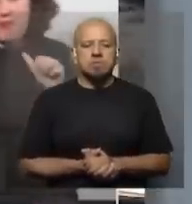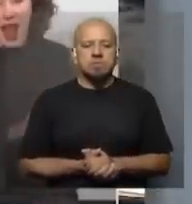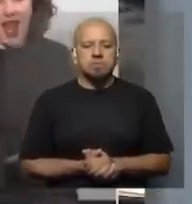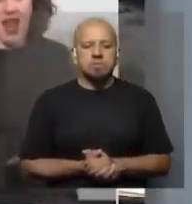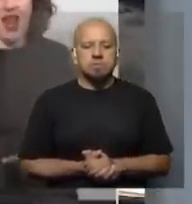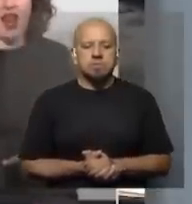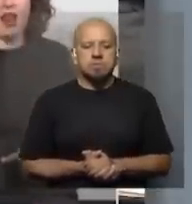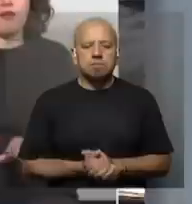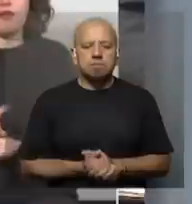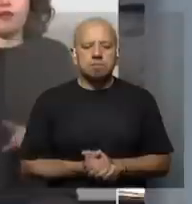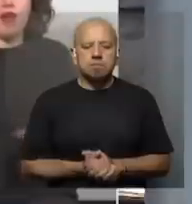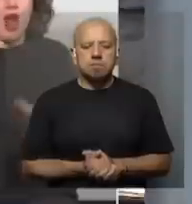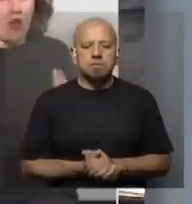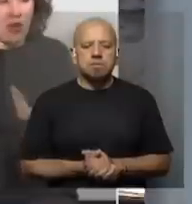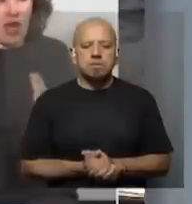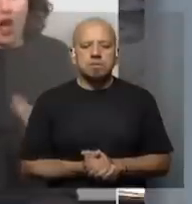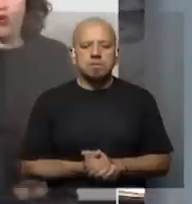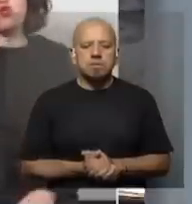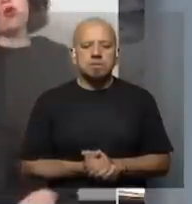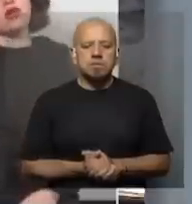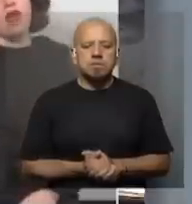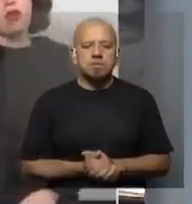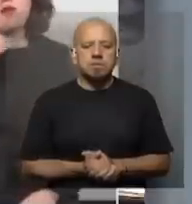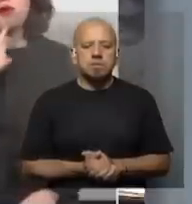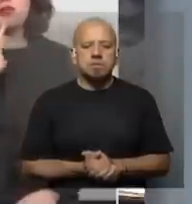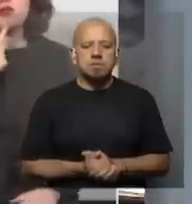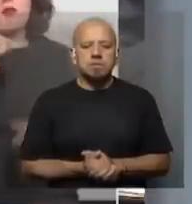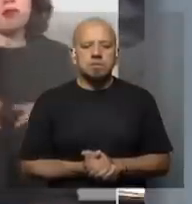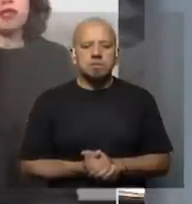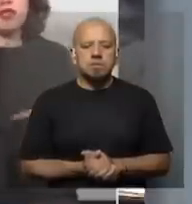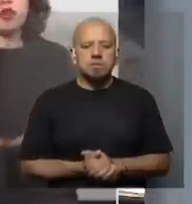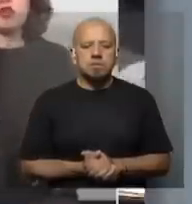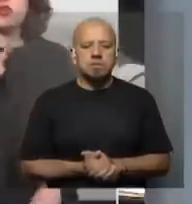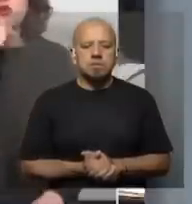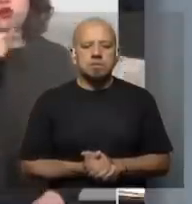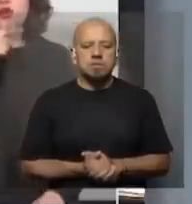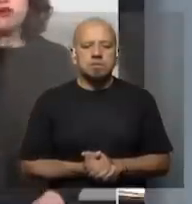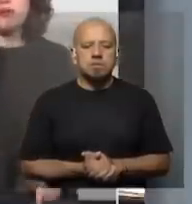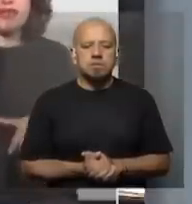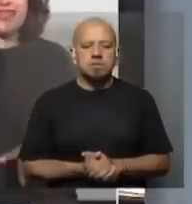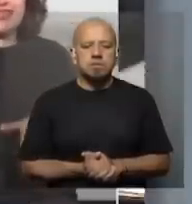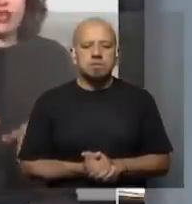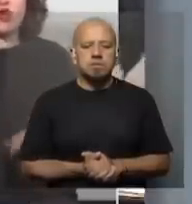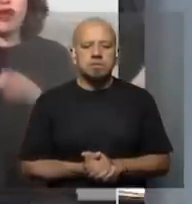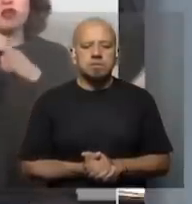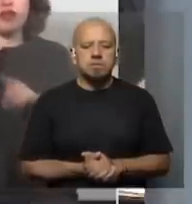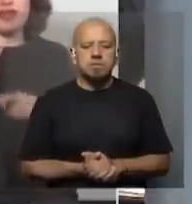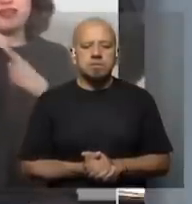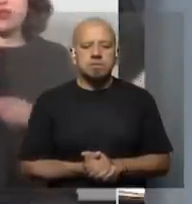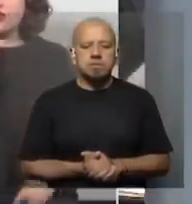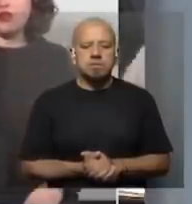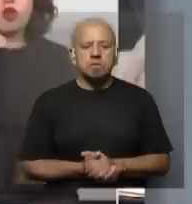no se pudiera tener ahora las autoridades políticas del Ministerio de interior y del Ministerio de relaciones exteriores